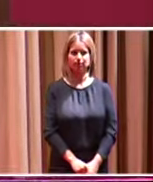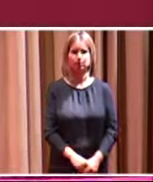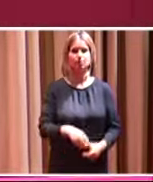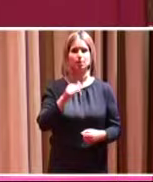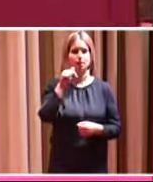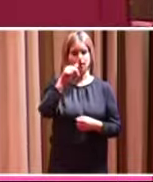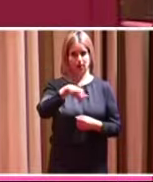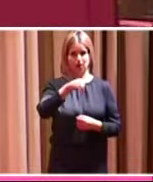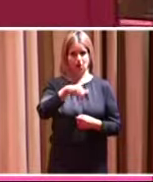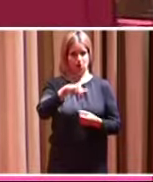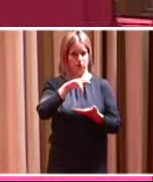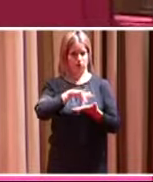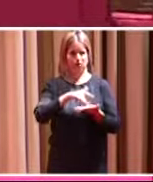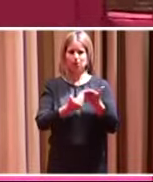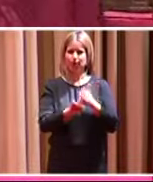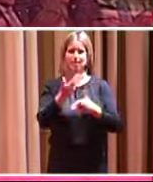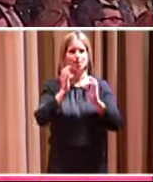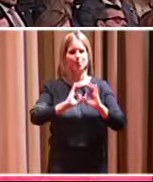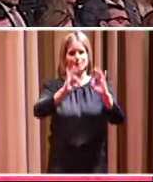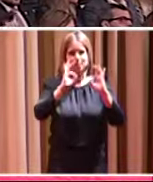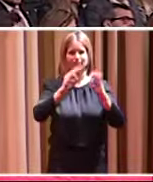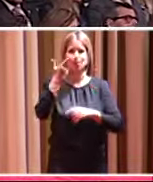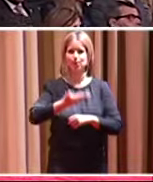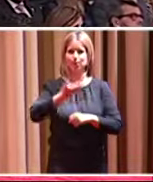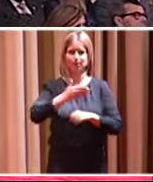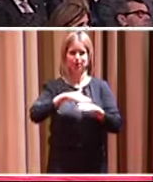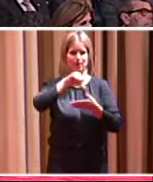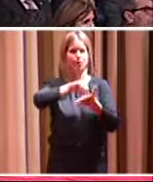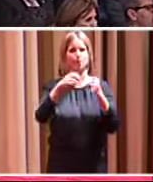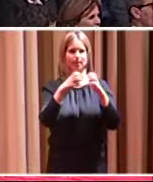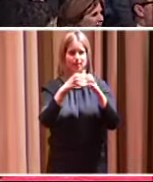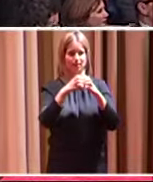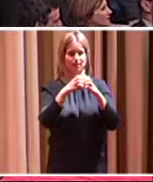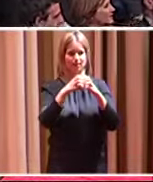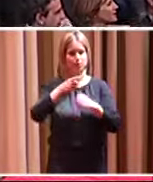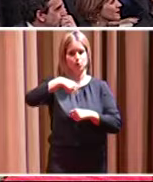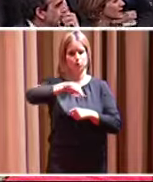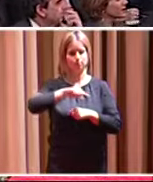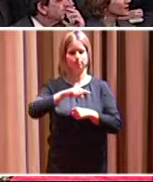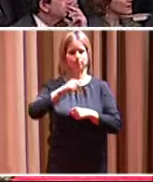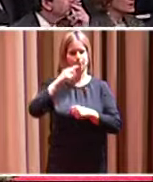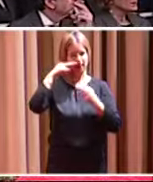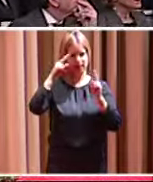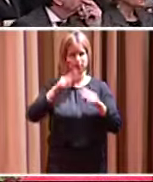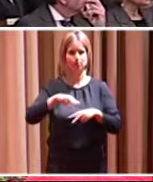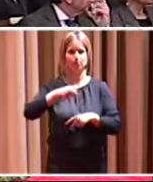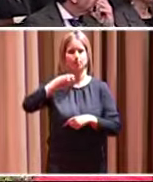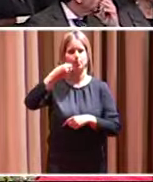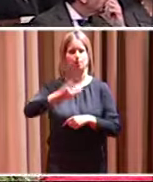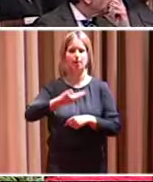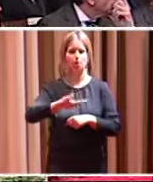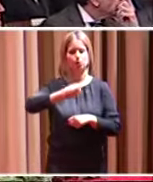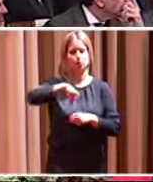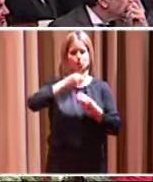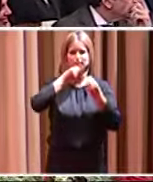Hoy es un día grande, como decía antes, para nuestra ciudad. Ponemos en valor, entre otras cosas,